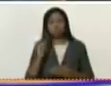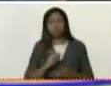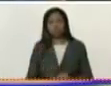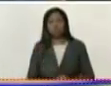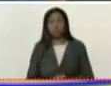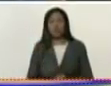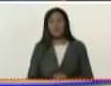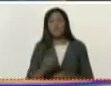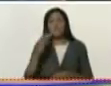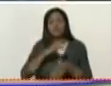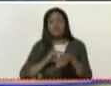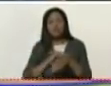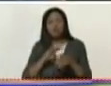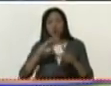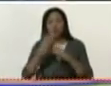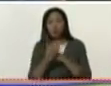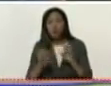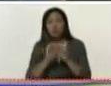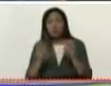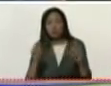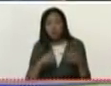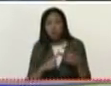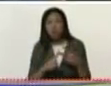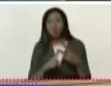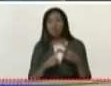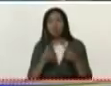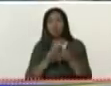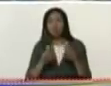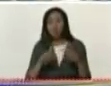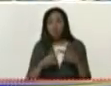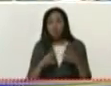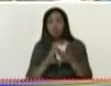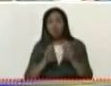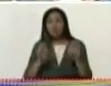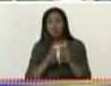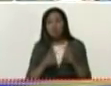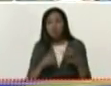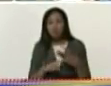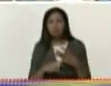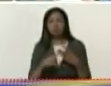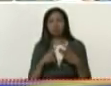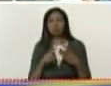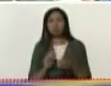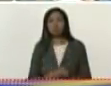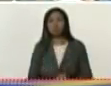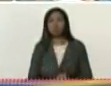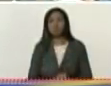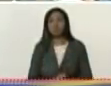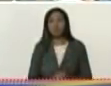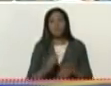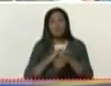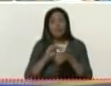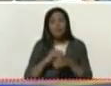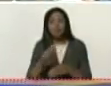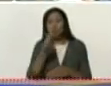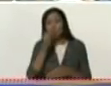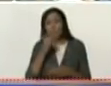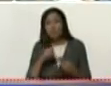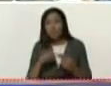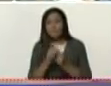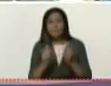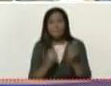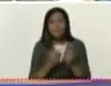Ministro de Cultura, ministro de Educación, Aristóbulo, ministro de Alimentación,